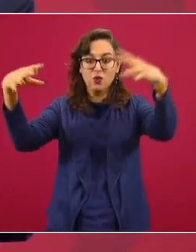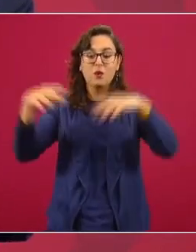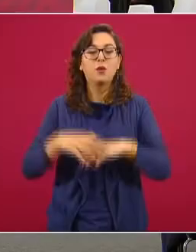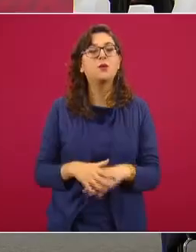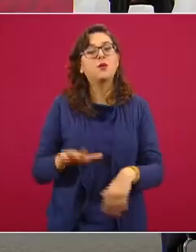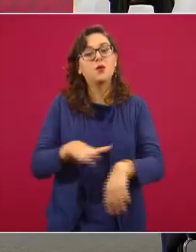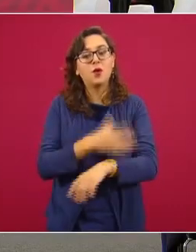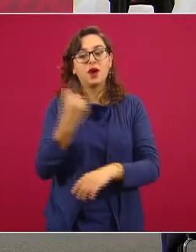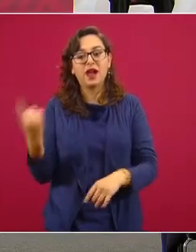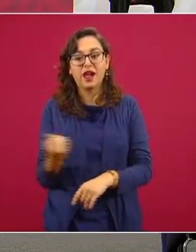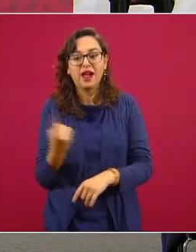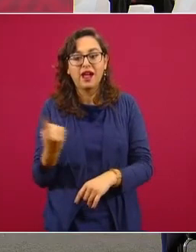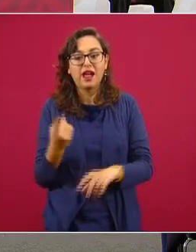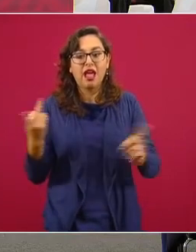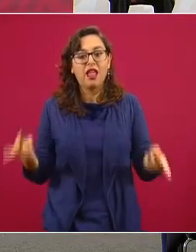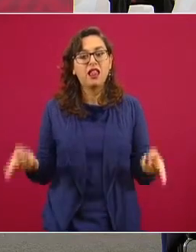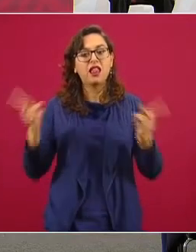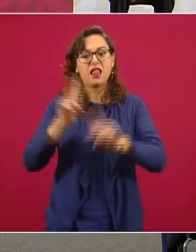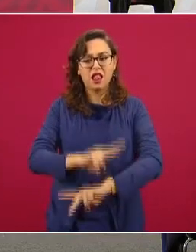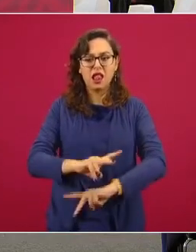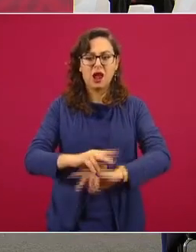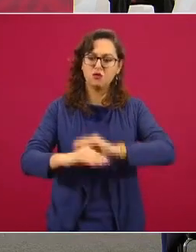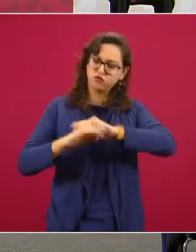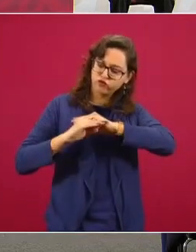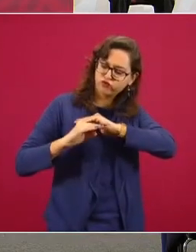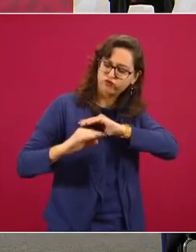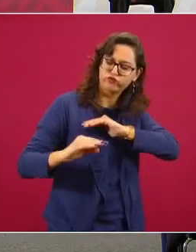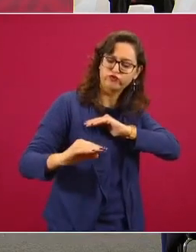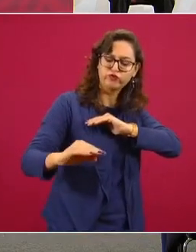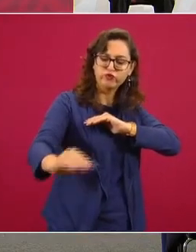pavimentar y luego abrir para poner el drenaje.